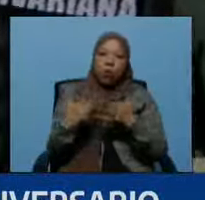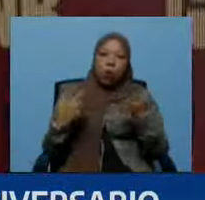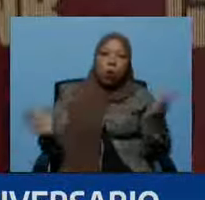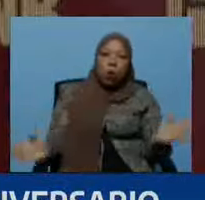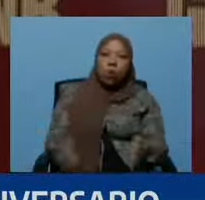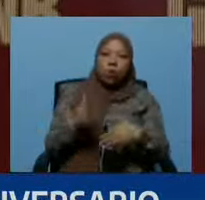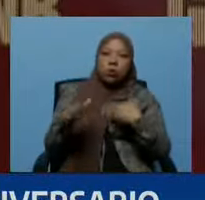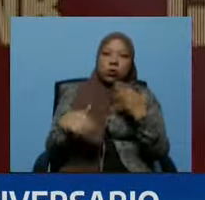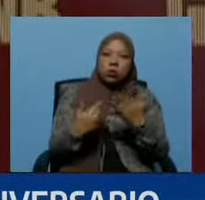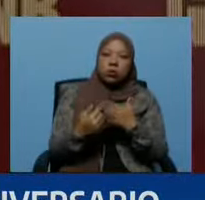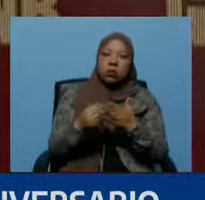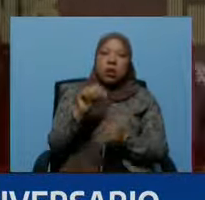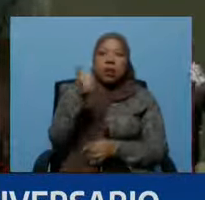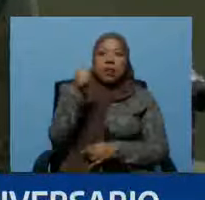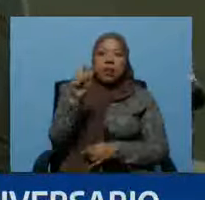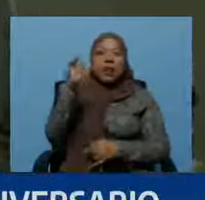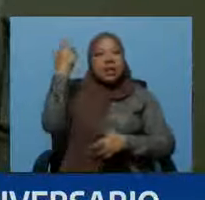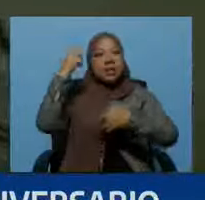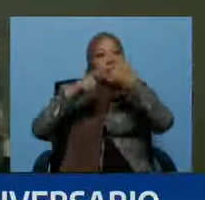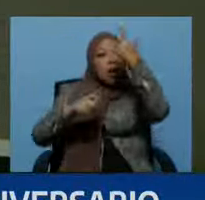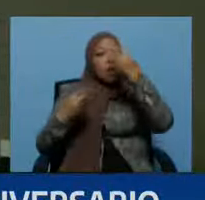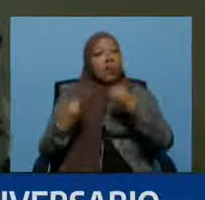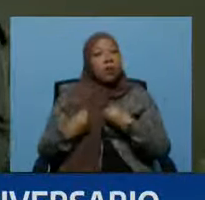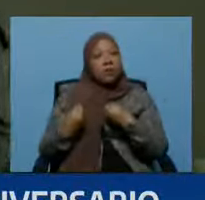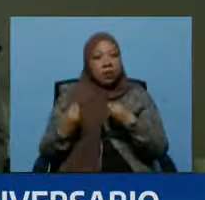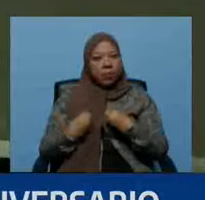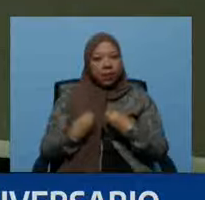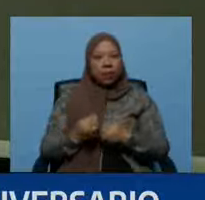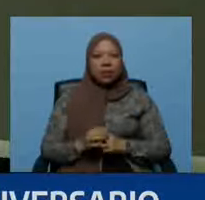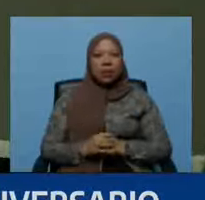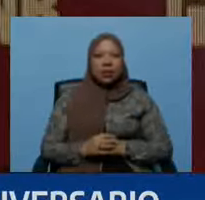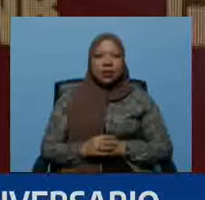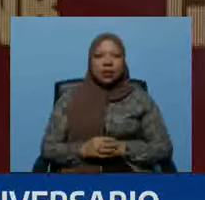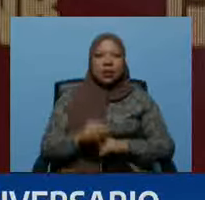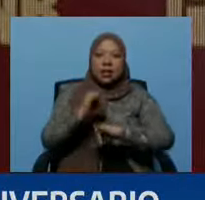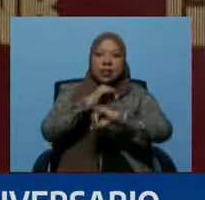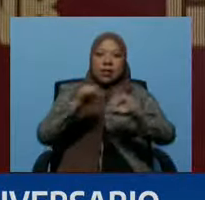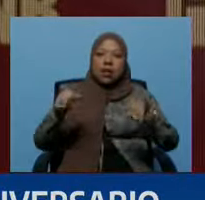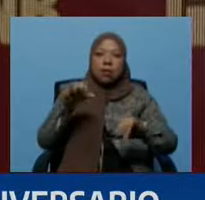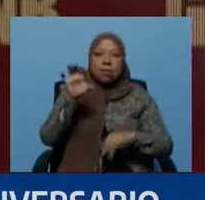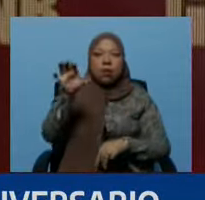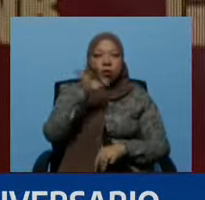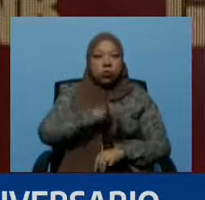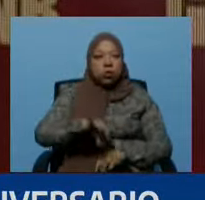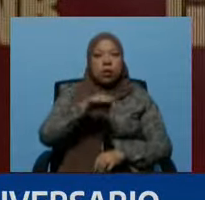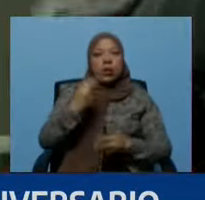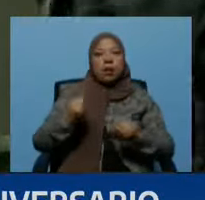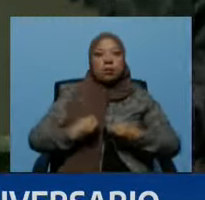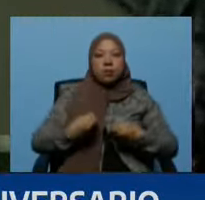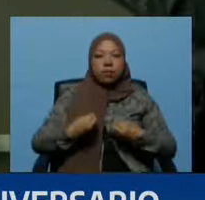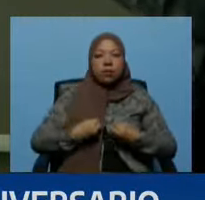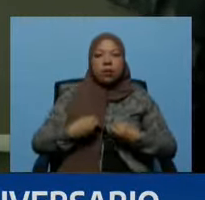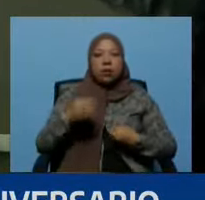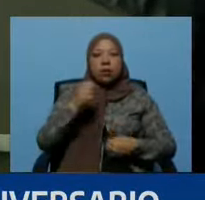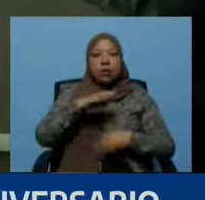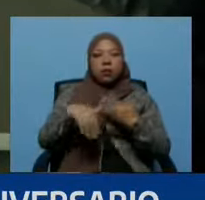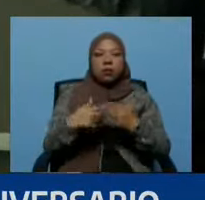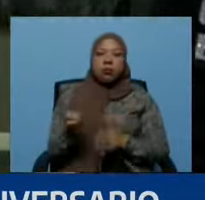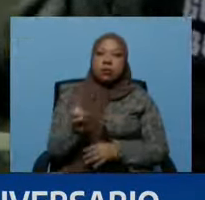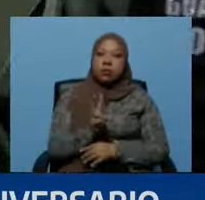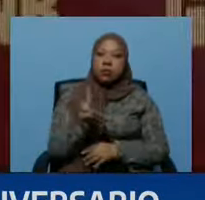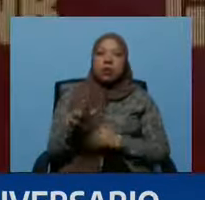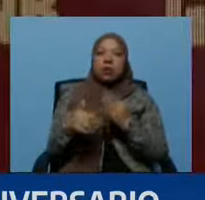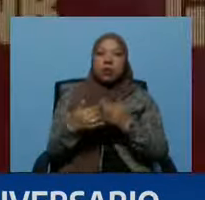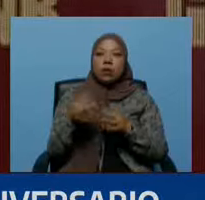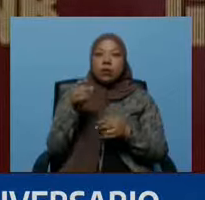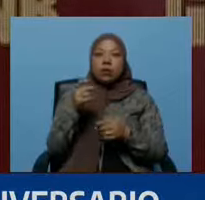impulso, ¡Chávez vive! ¡La patria sigue! ¡Independencia y patria socialista! ¡Vivemos y